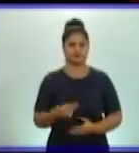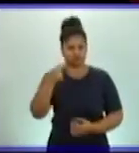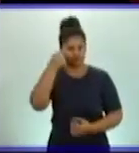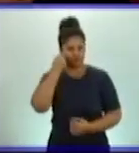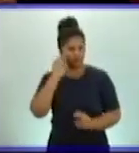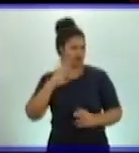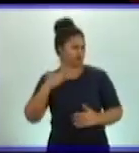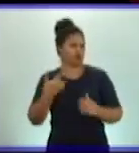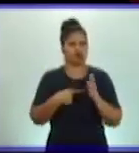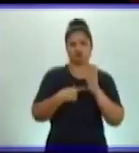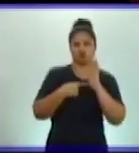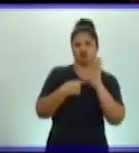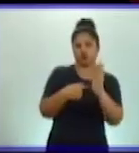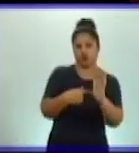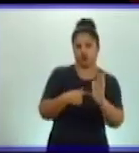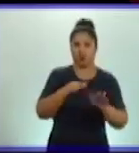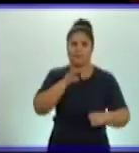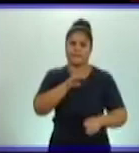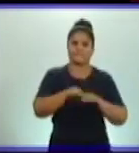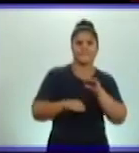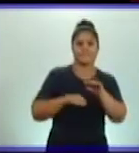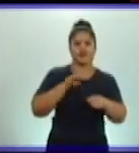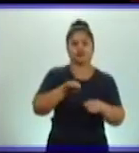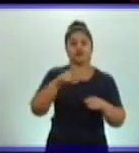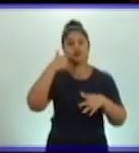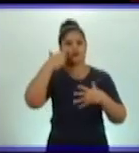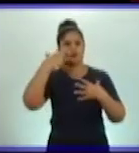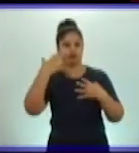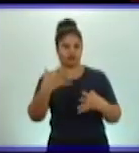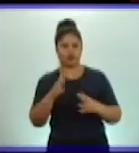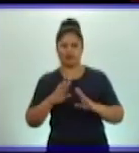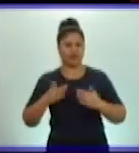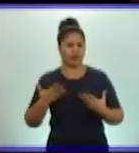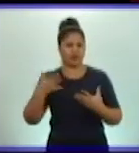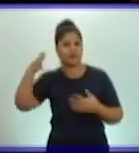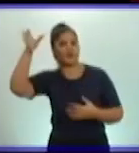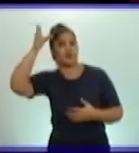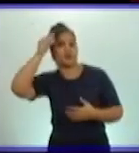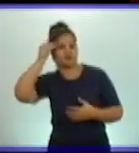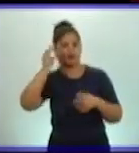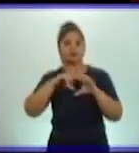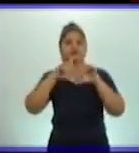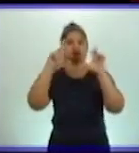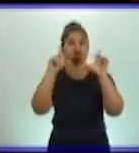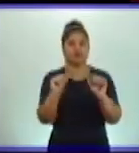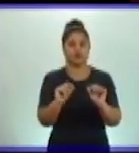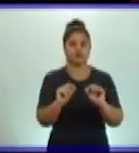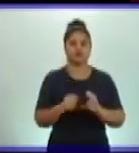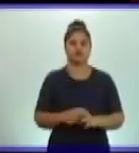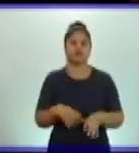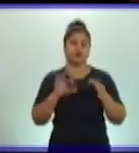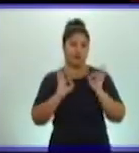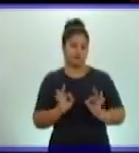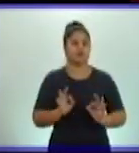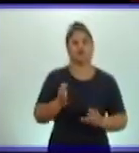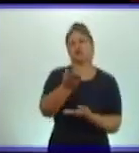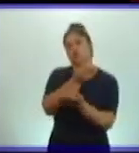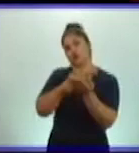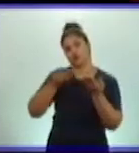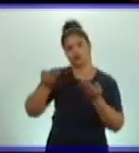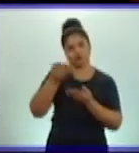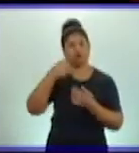cuáles son esos pasos tal vez que son indispensables para comprender, y los vamos a compartir y los vamos a